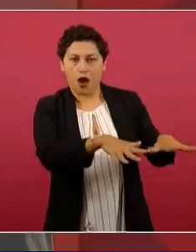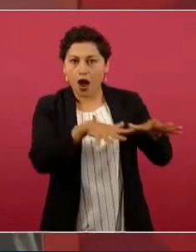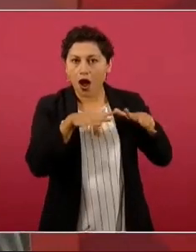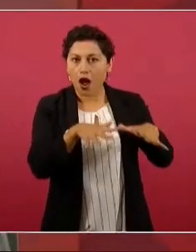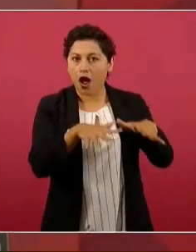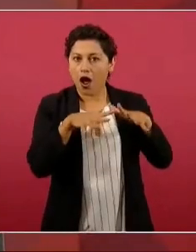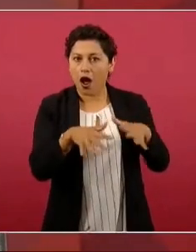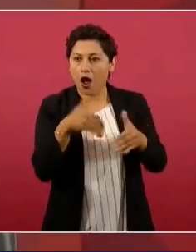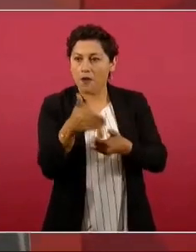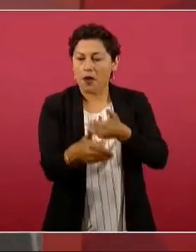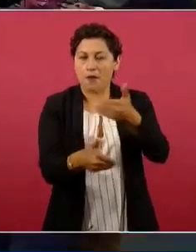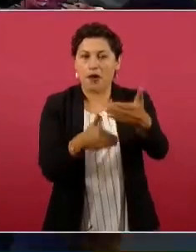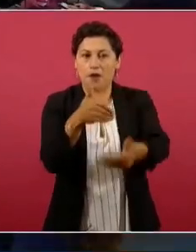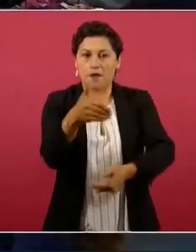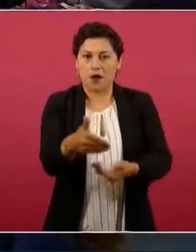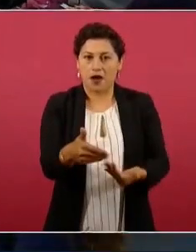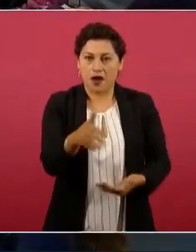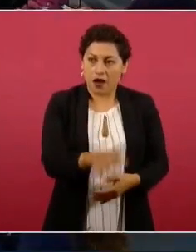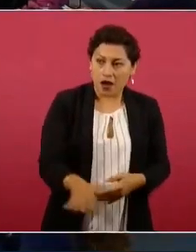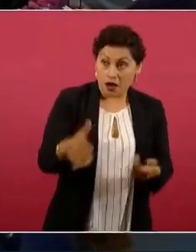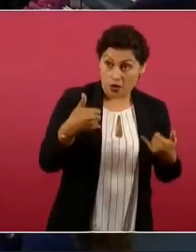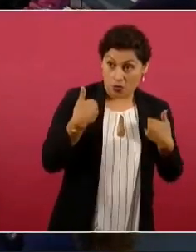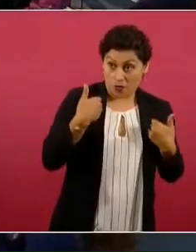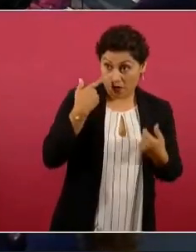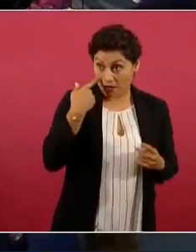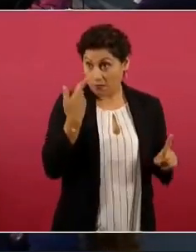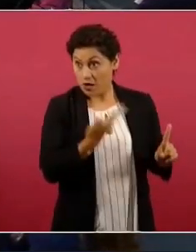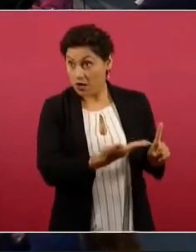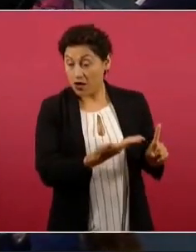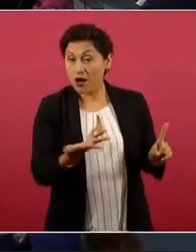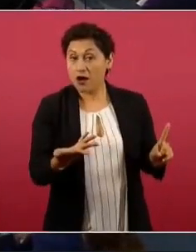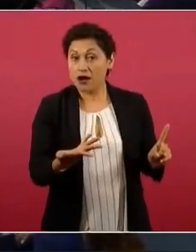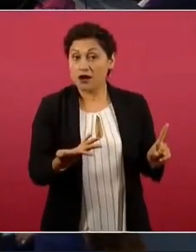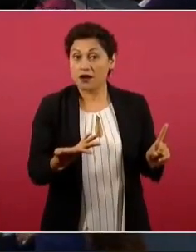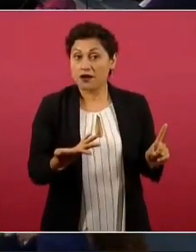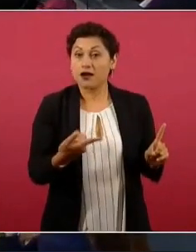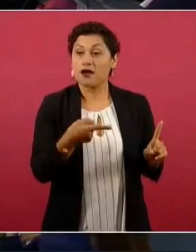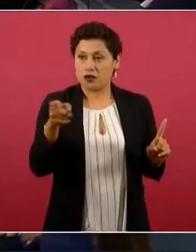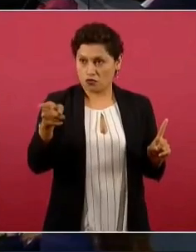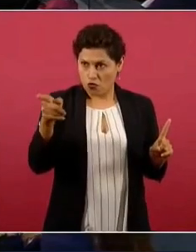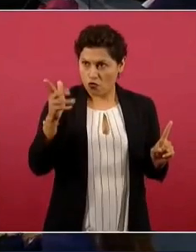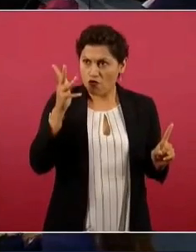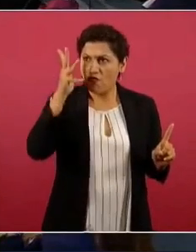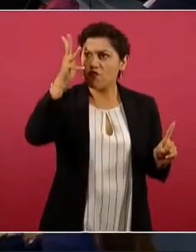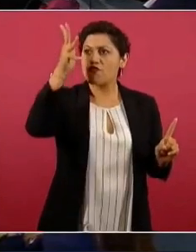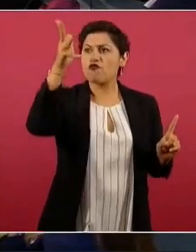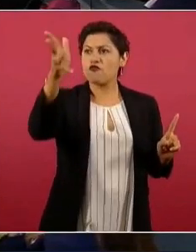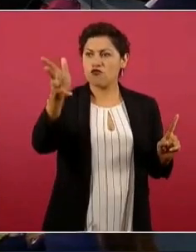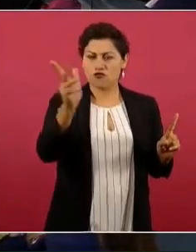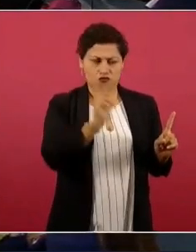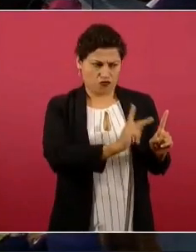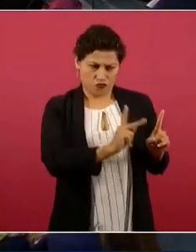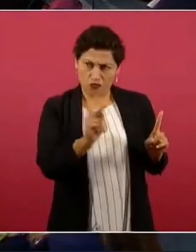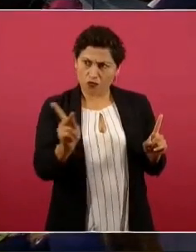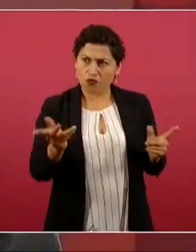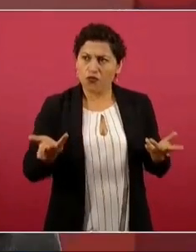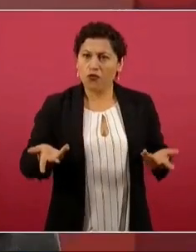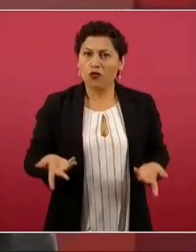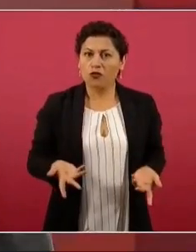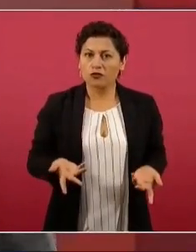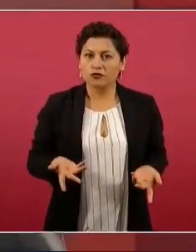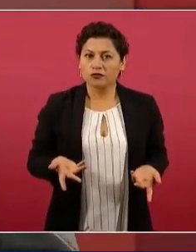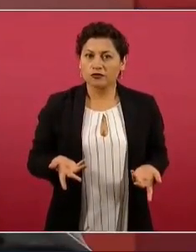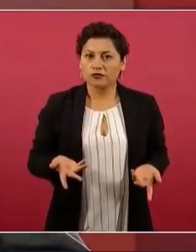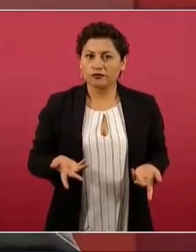Apúrate, muchacho, chamaco, para que cuando seas grande seas como don fulano,